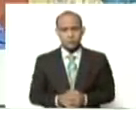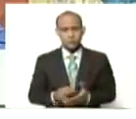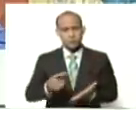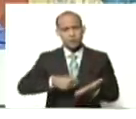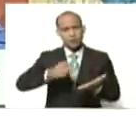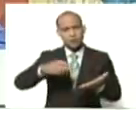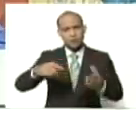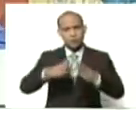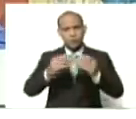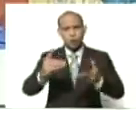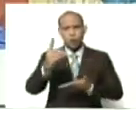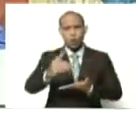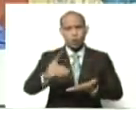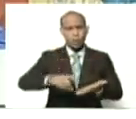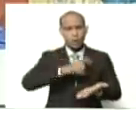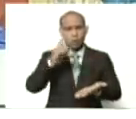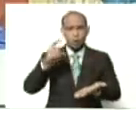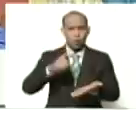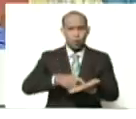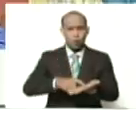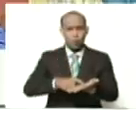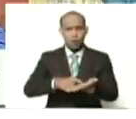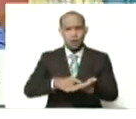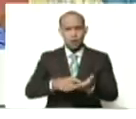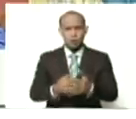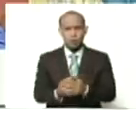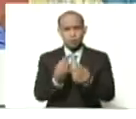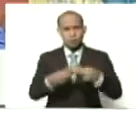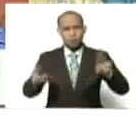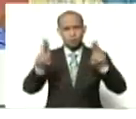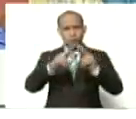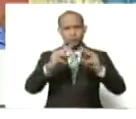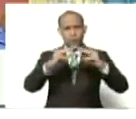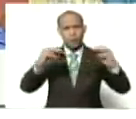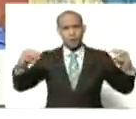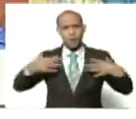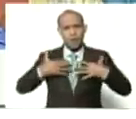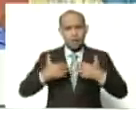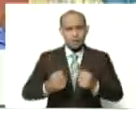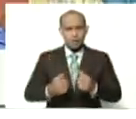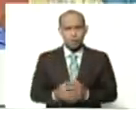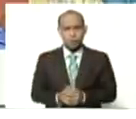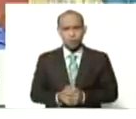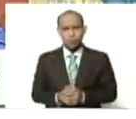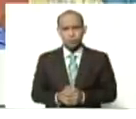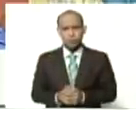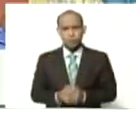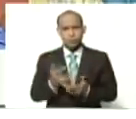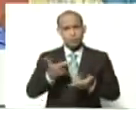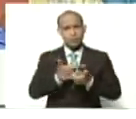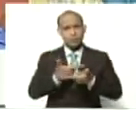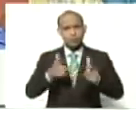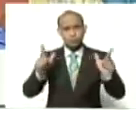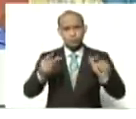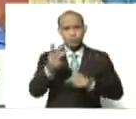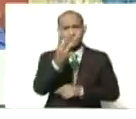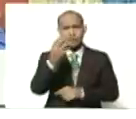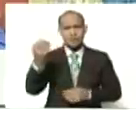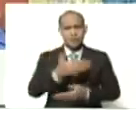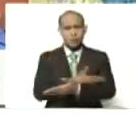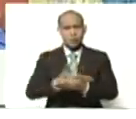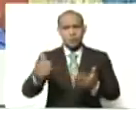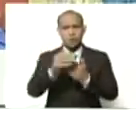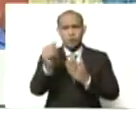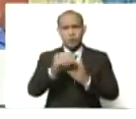Firmamos todos los documentos que había que firmar con la Organización Panamericana de la Salud para que se liberaran 300 millones